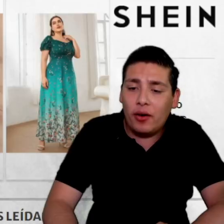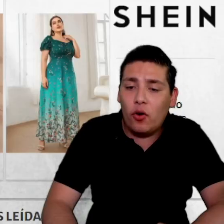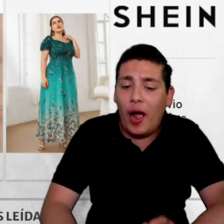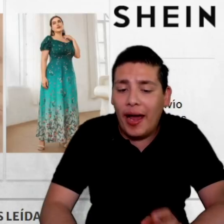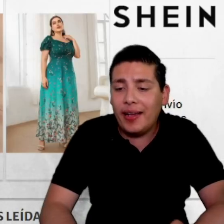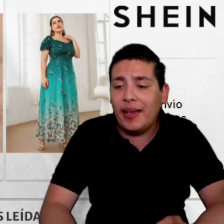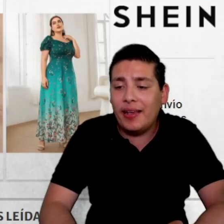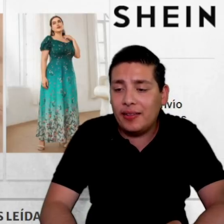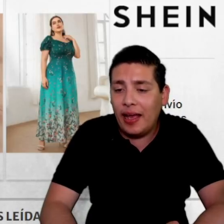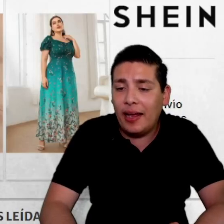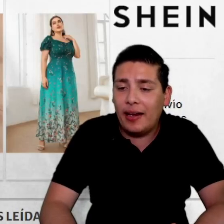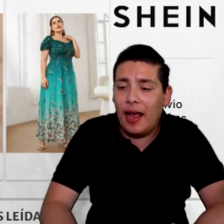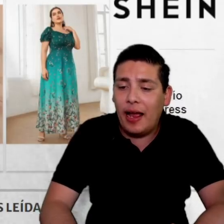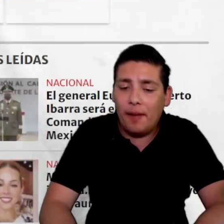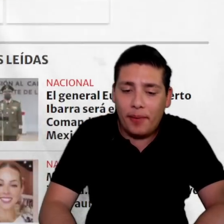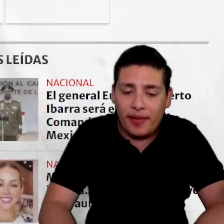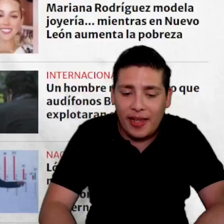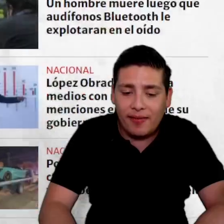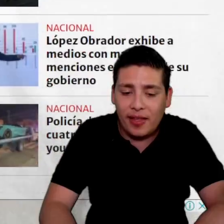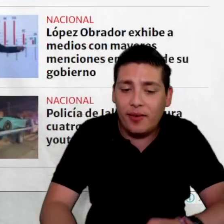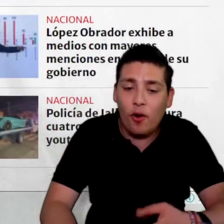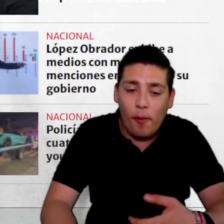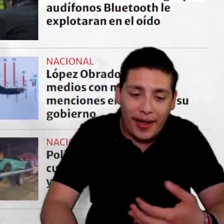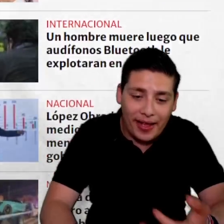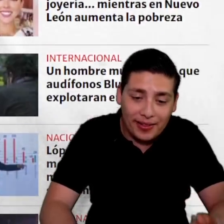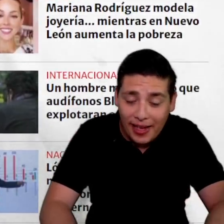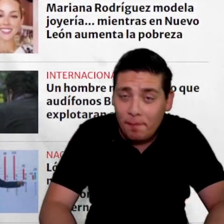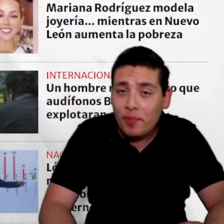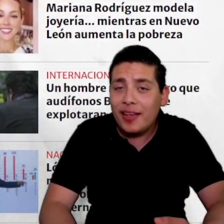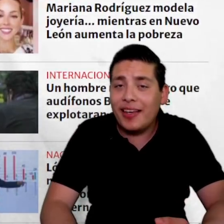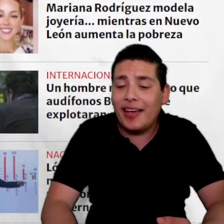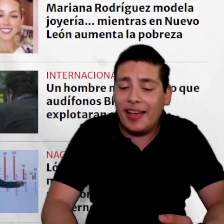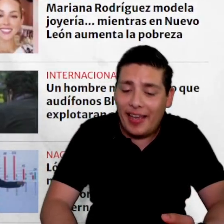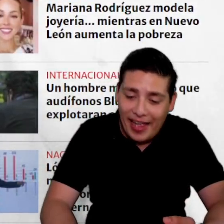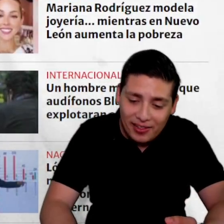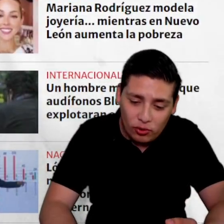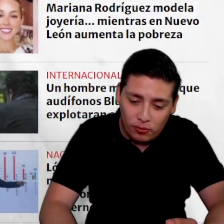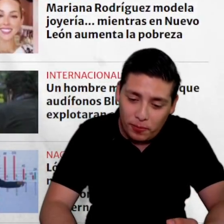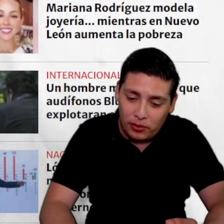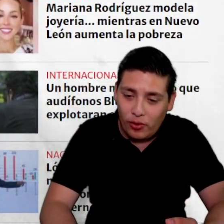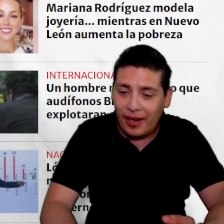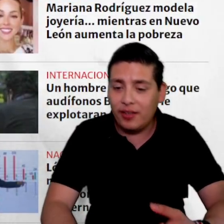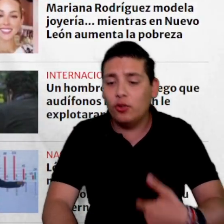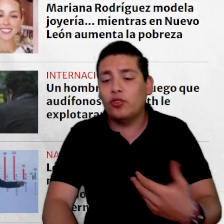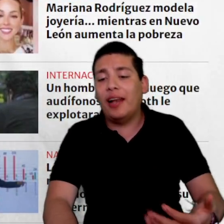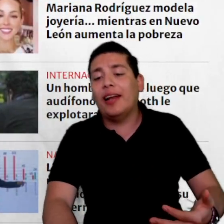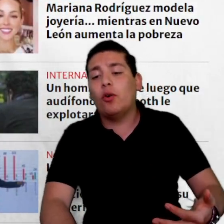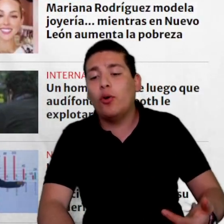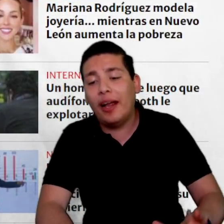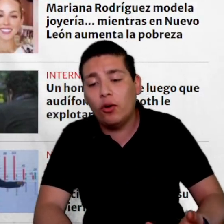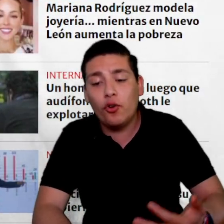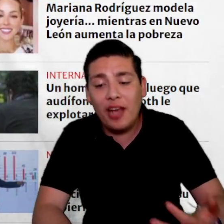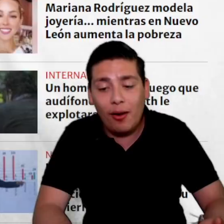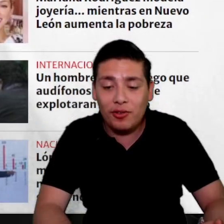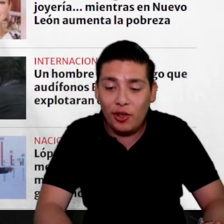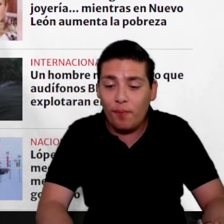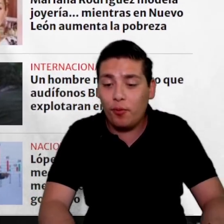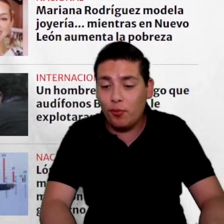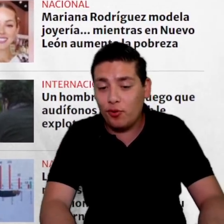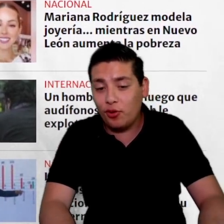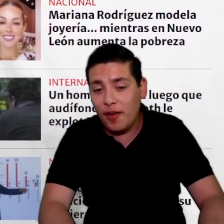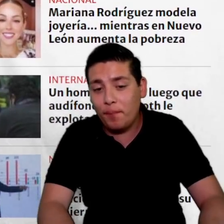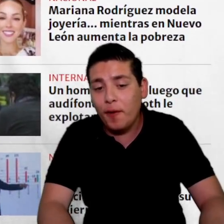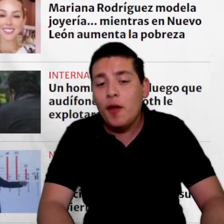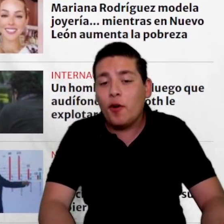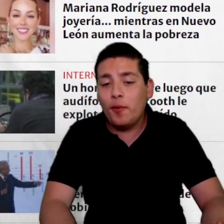sin embargo hay que estar al pendiente, no vaya a ser que estos personajes nos salgan con algo. Ya lo hicieron